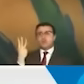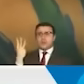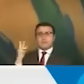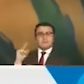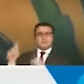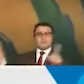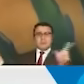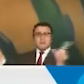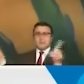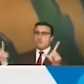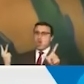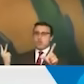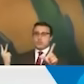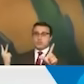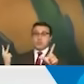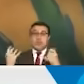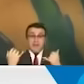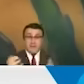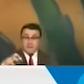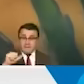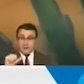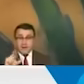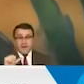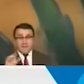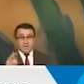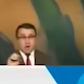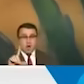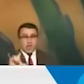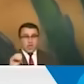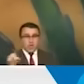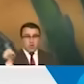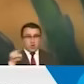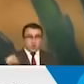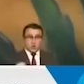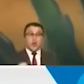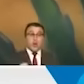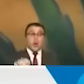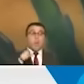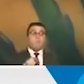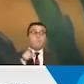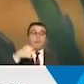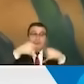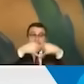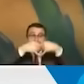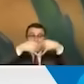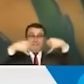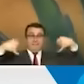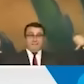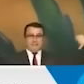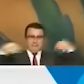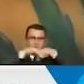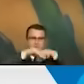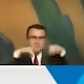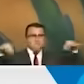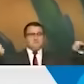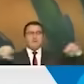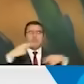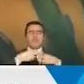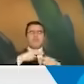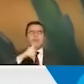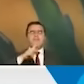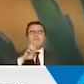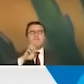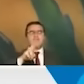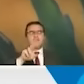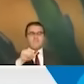canales esos parabólicos tendieron redes de fibra óptica quizás sin saber finalmente